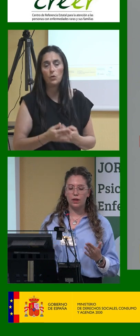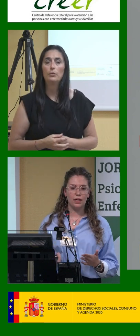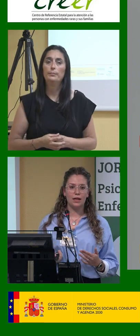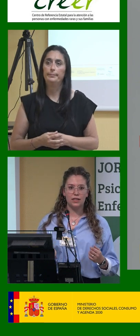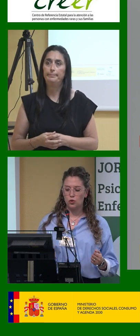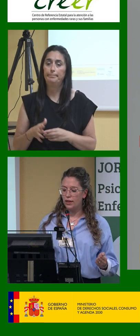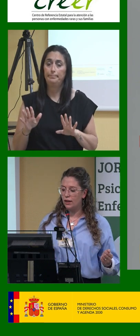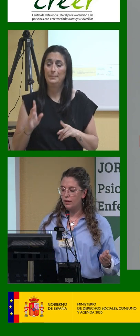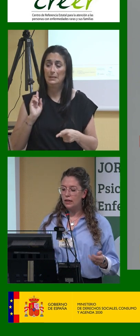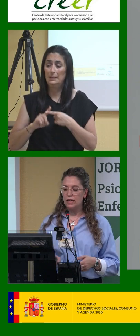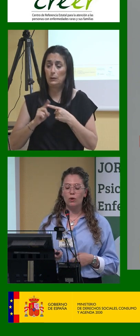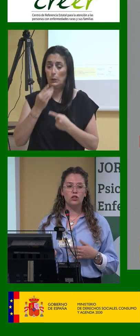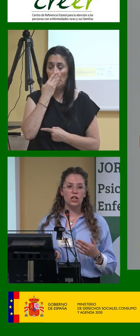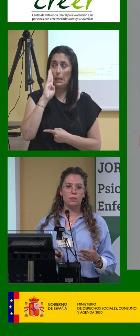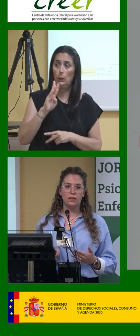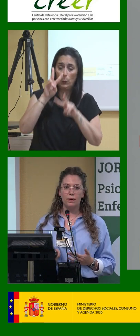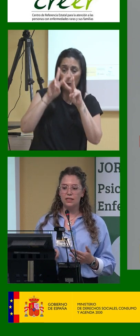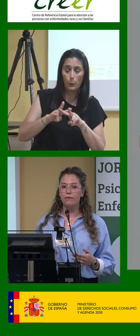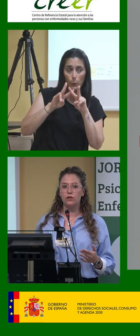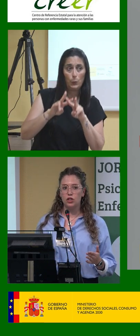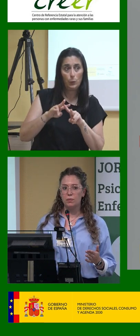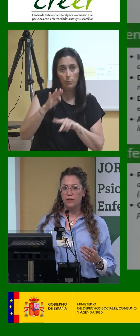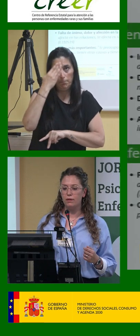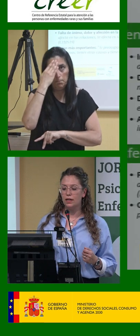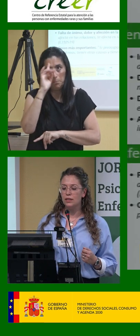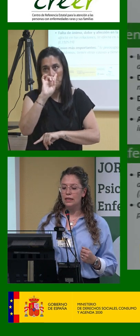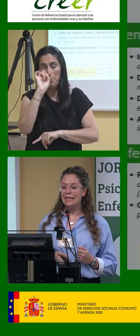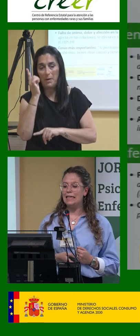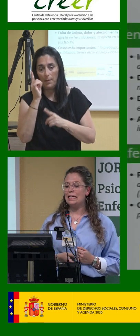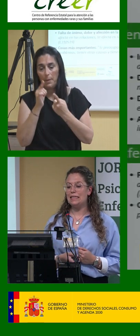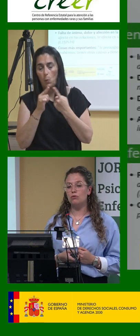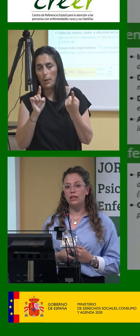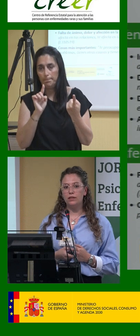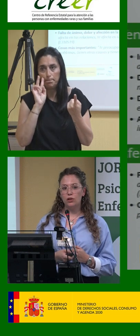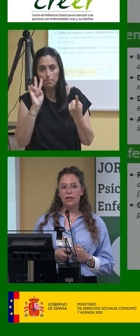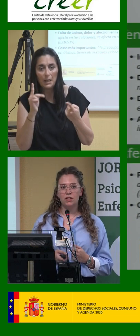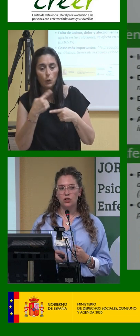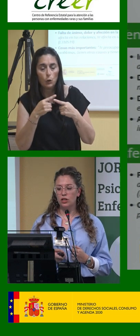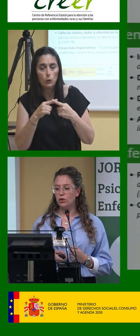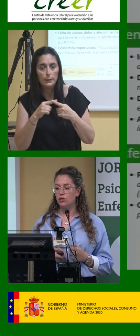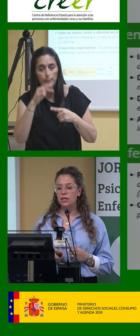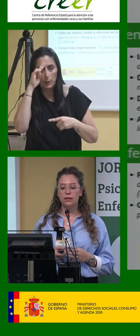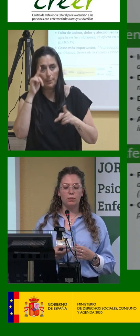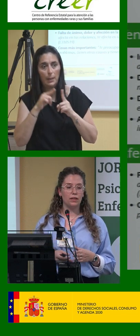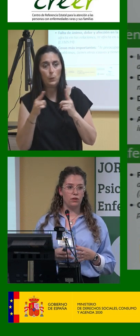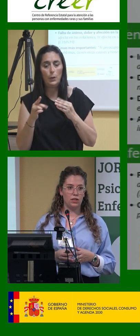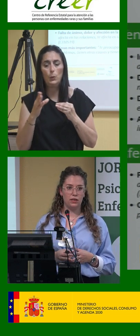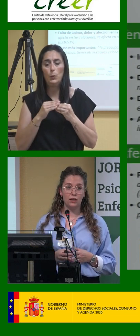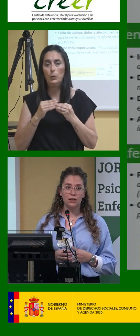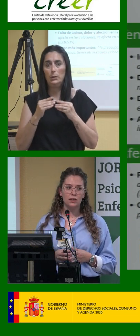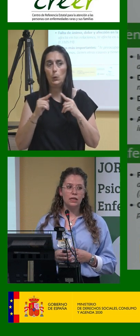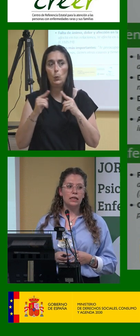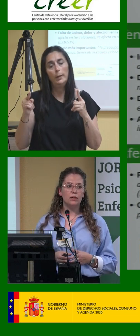esa actitud hacia la sexualidad y cuáles son las principales afecciones percibidas, se utilizó la dimensión de cuestiones e